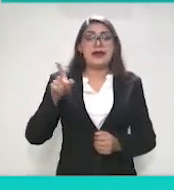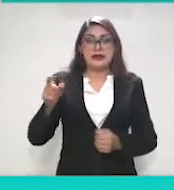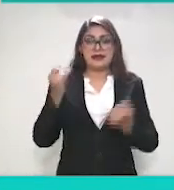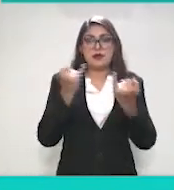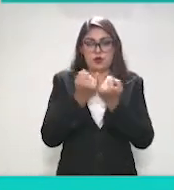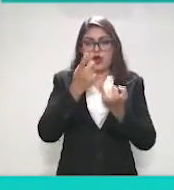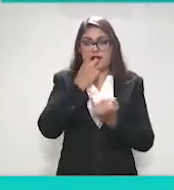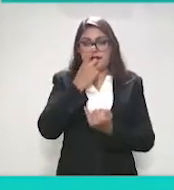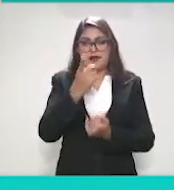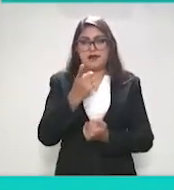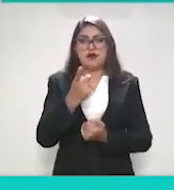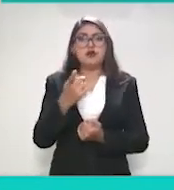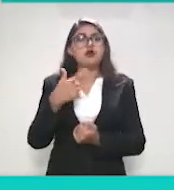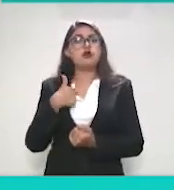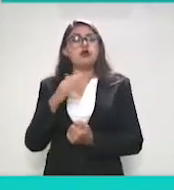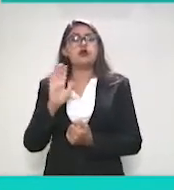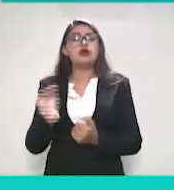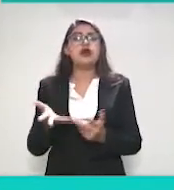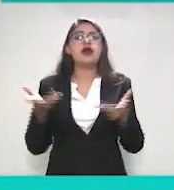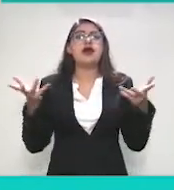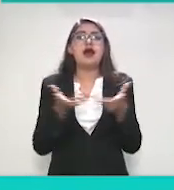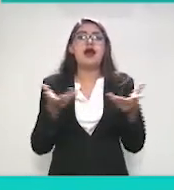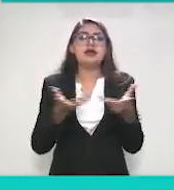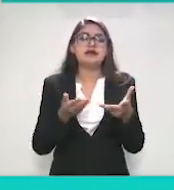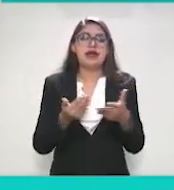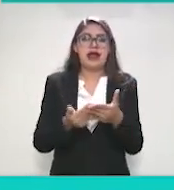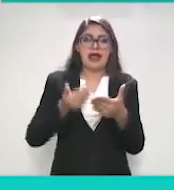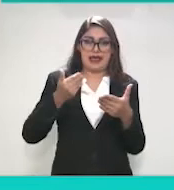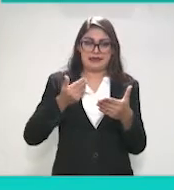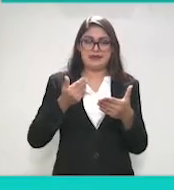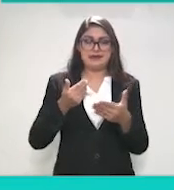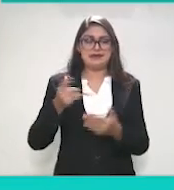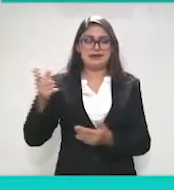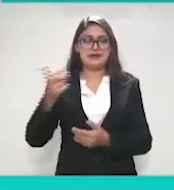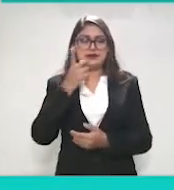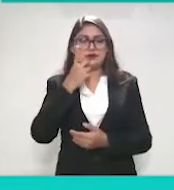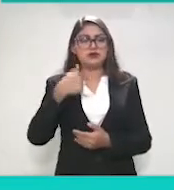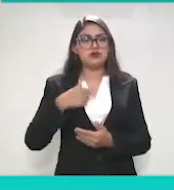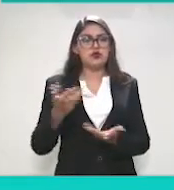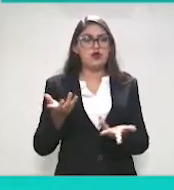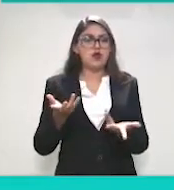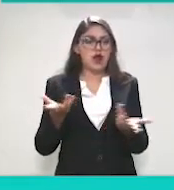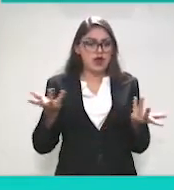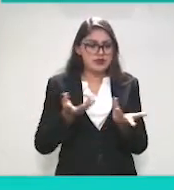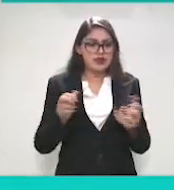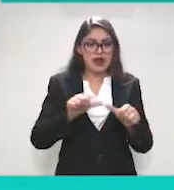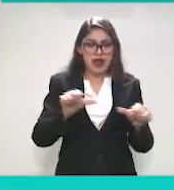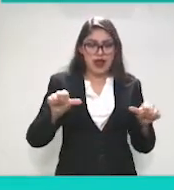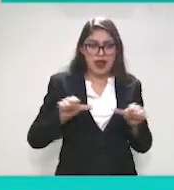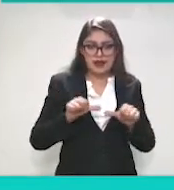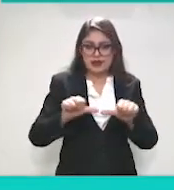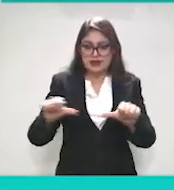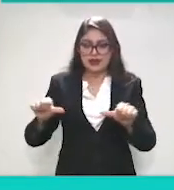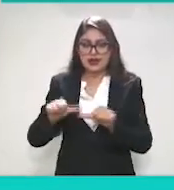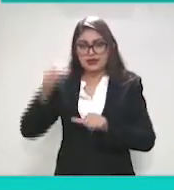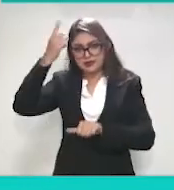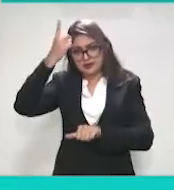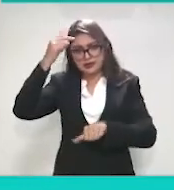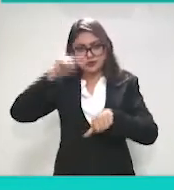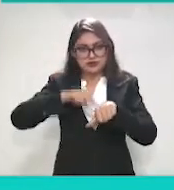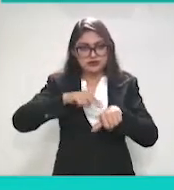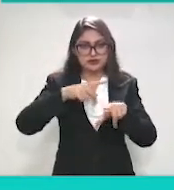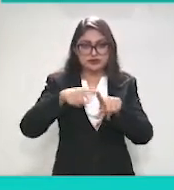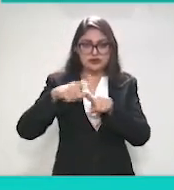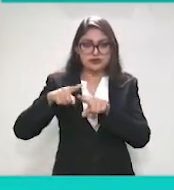que había enviado para ello antes de decir esto pues a las diversas áreas internas direcciones internas